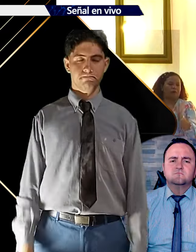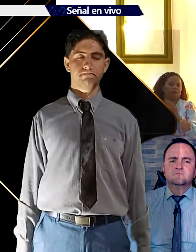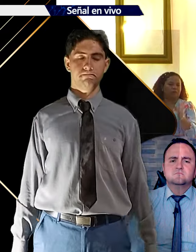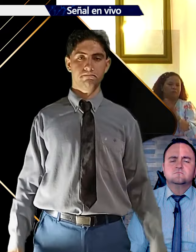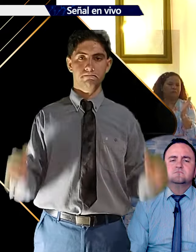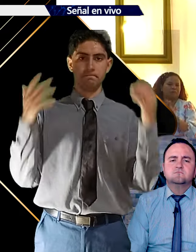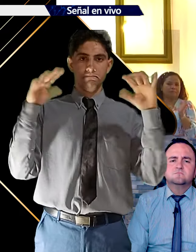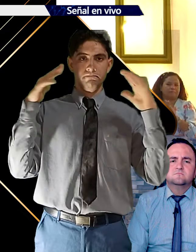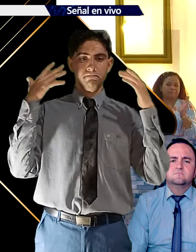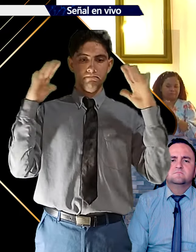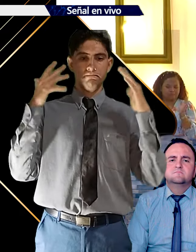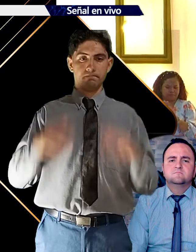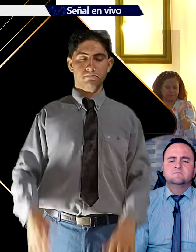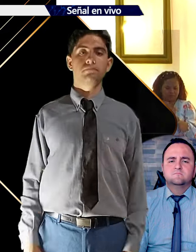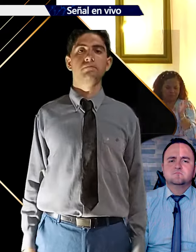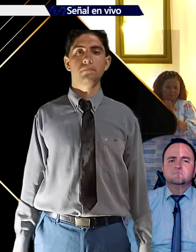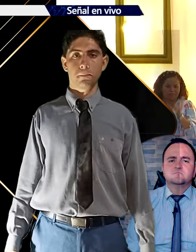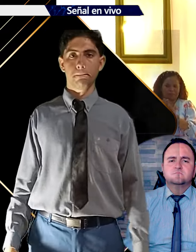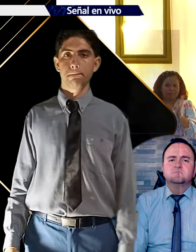Señor.